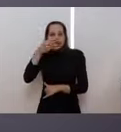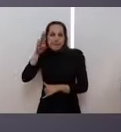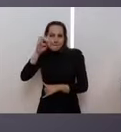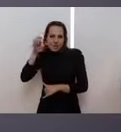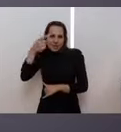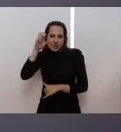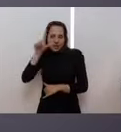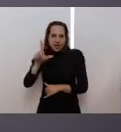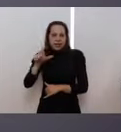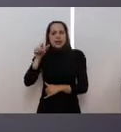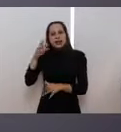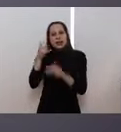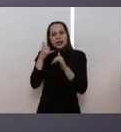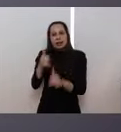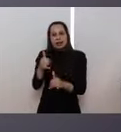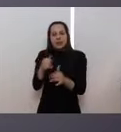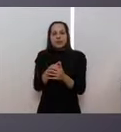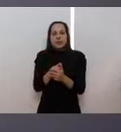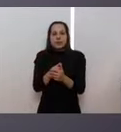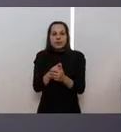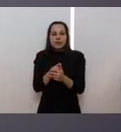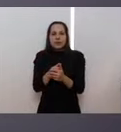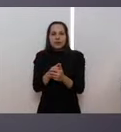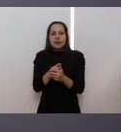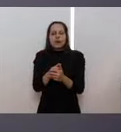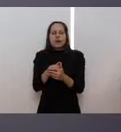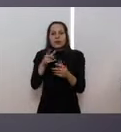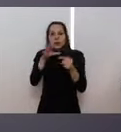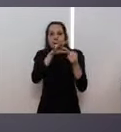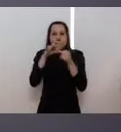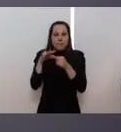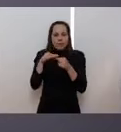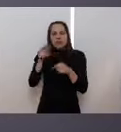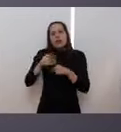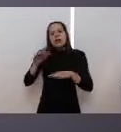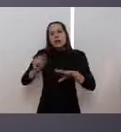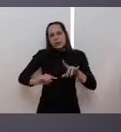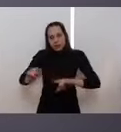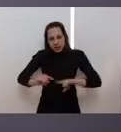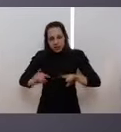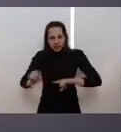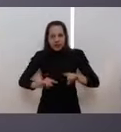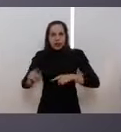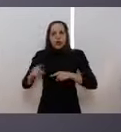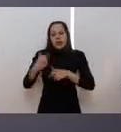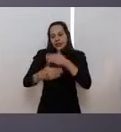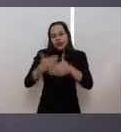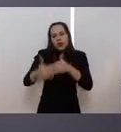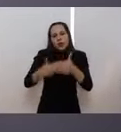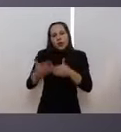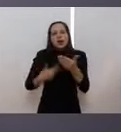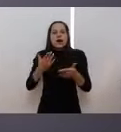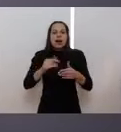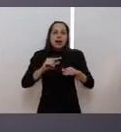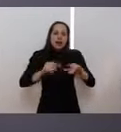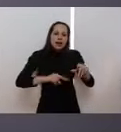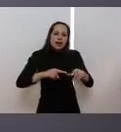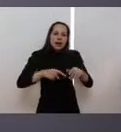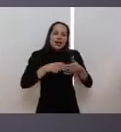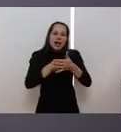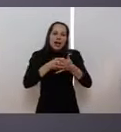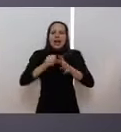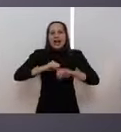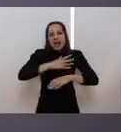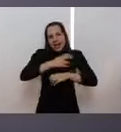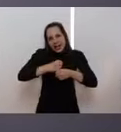especialista en planificación y administración del desarrollo en gerencia y asuntos públicos en